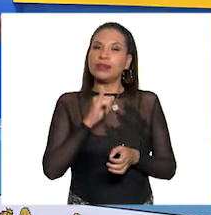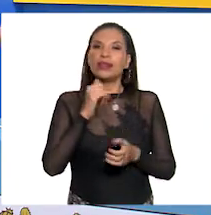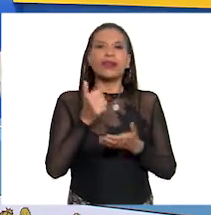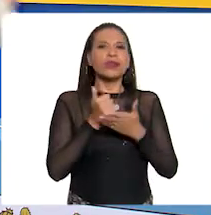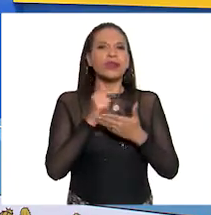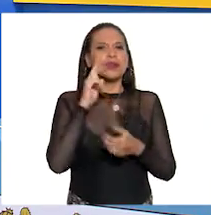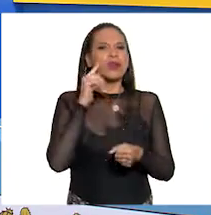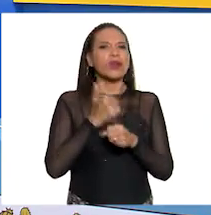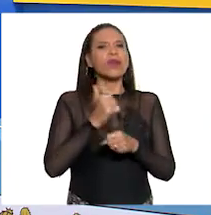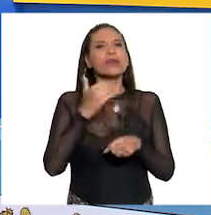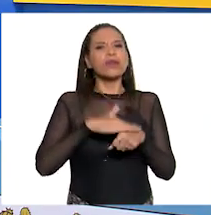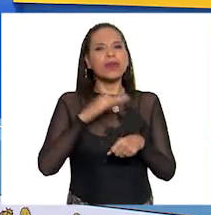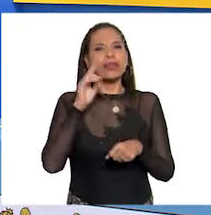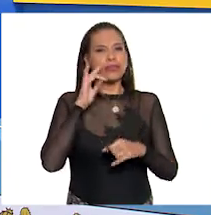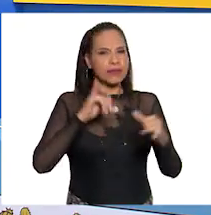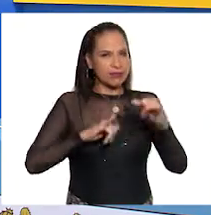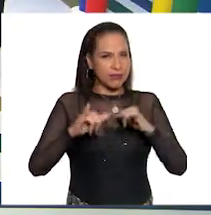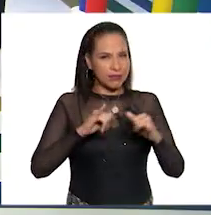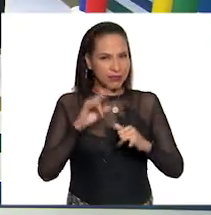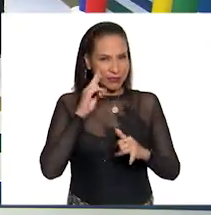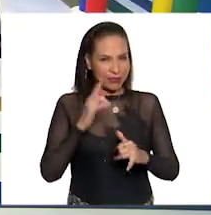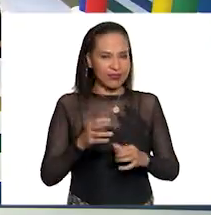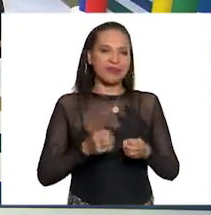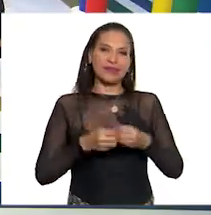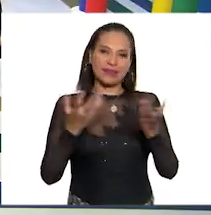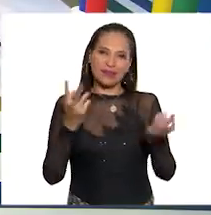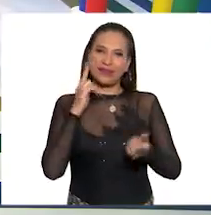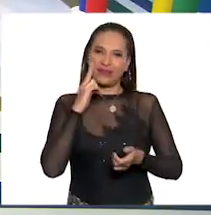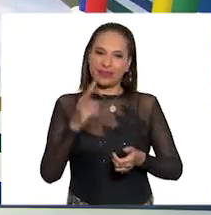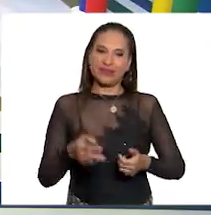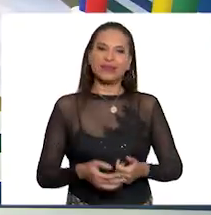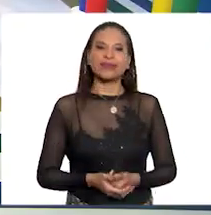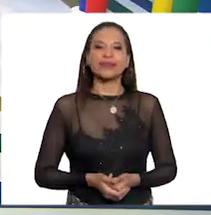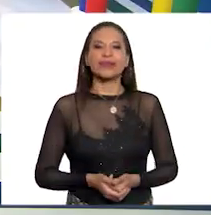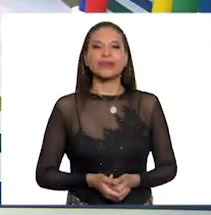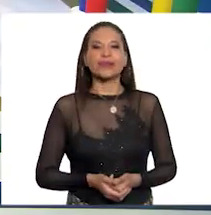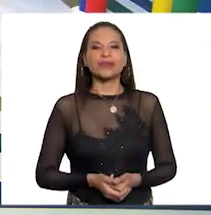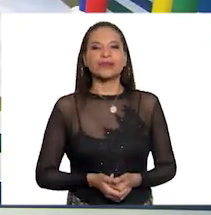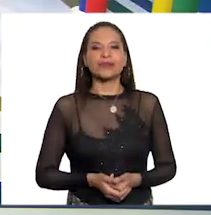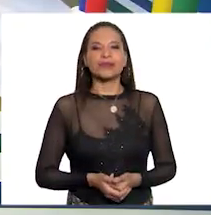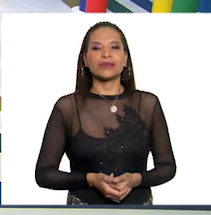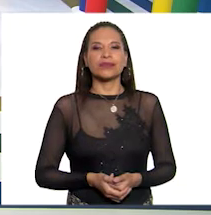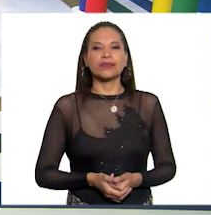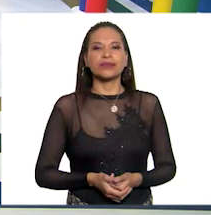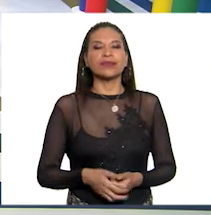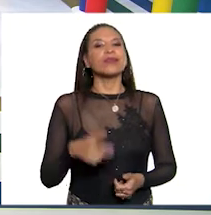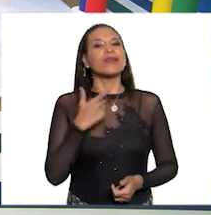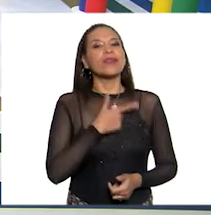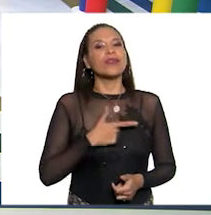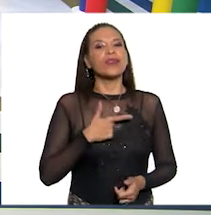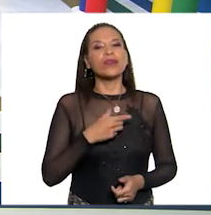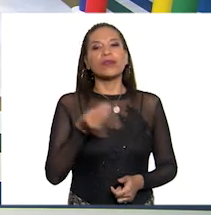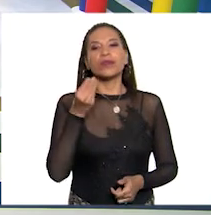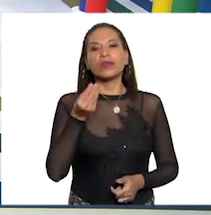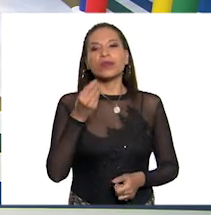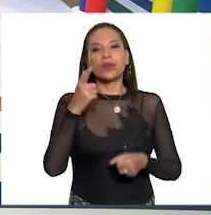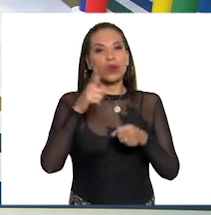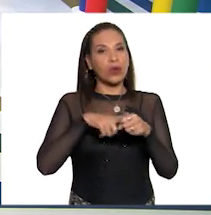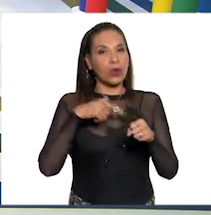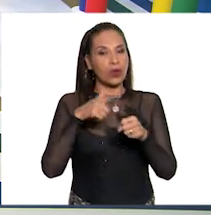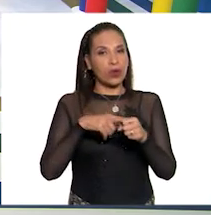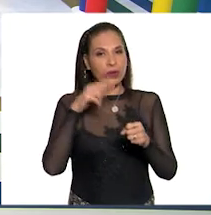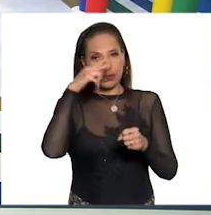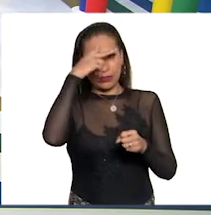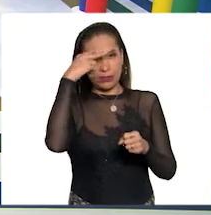ayudas a descubrir un poquito más el mapa, por favor? Claro que sí, maestra. Y me gusta mucho lo colorido que está